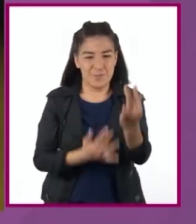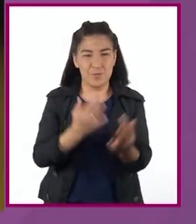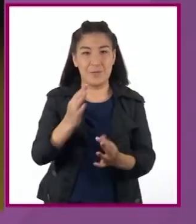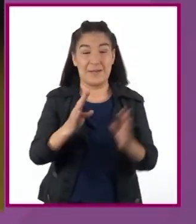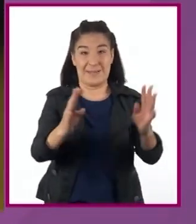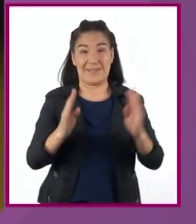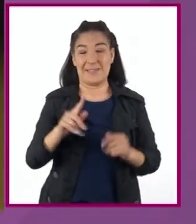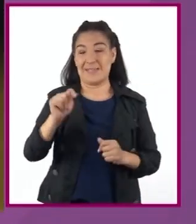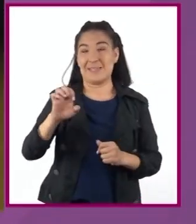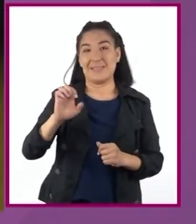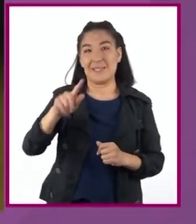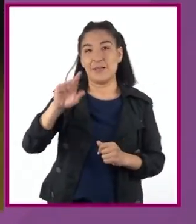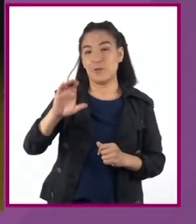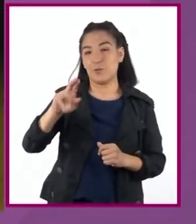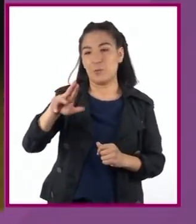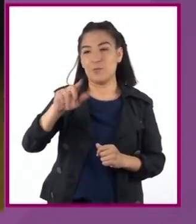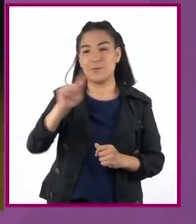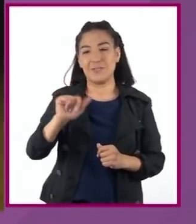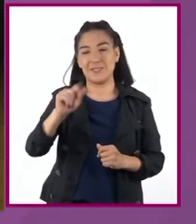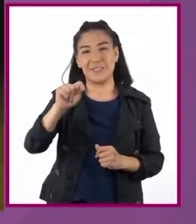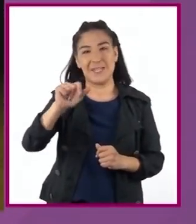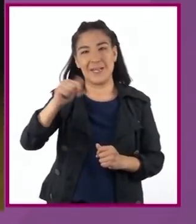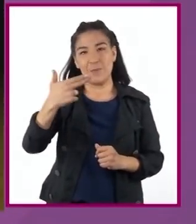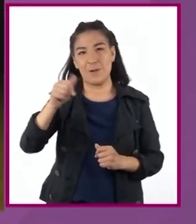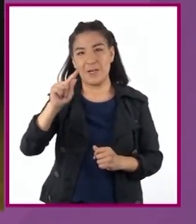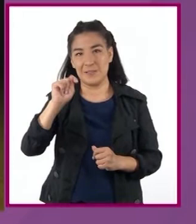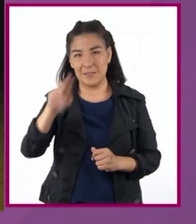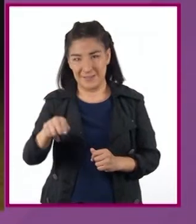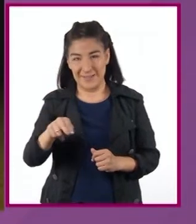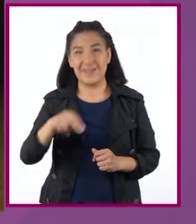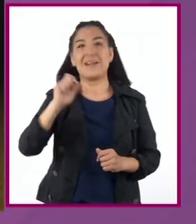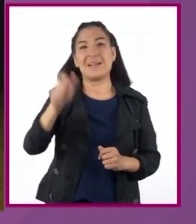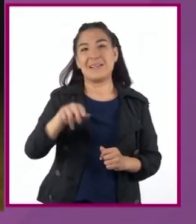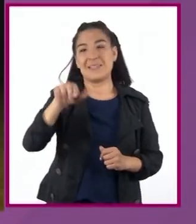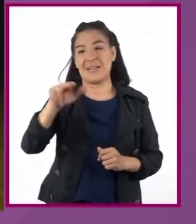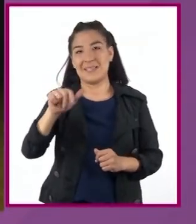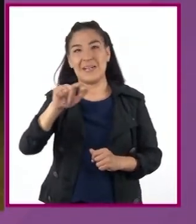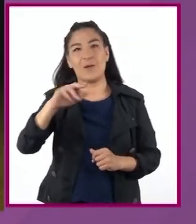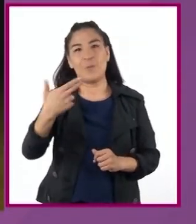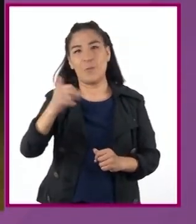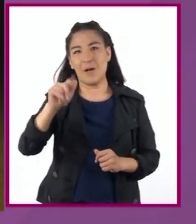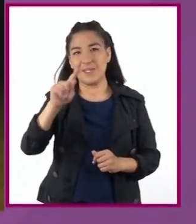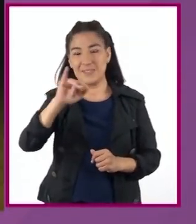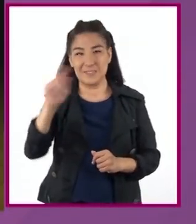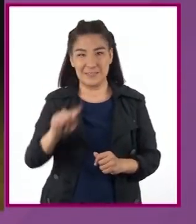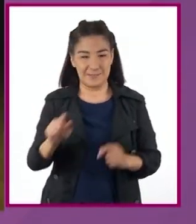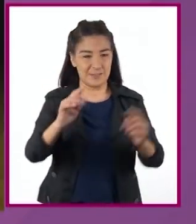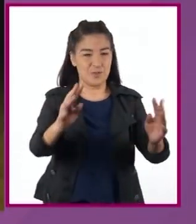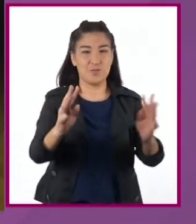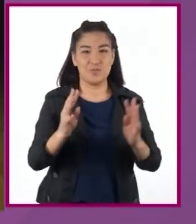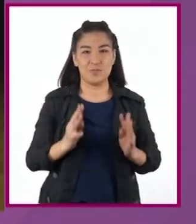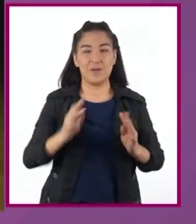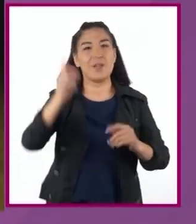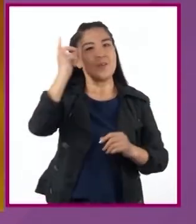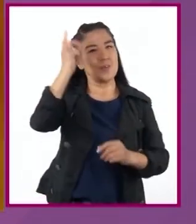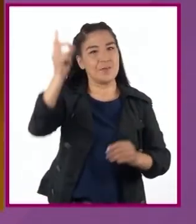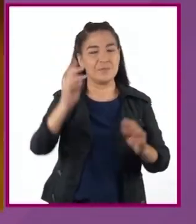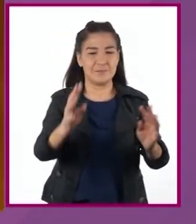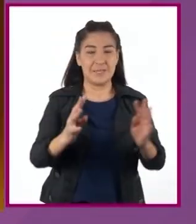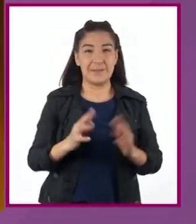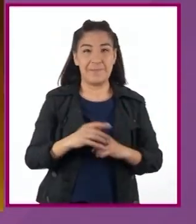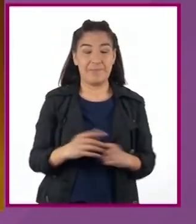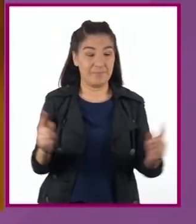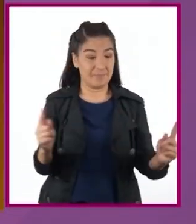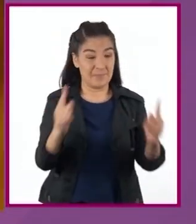Tecusistécatl y Nanahuatzin se pusieron frente al fuego y entre las 2 filas de los dioses. Ellos